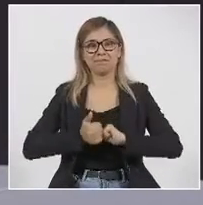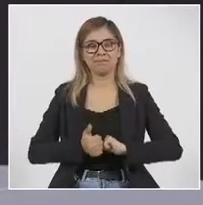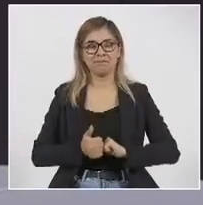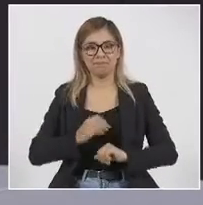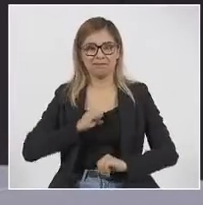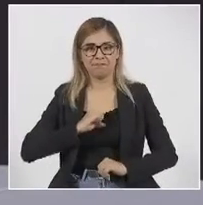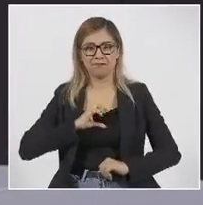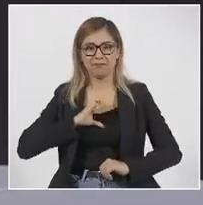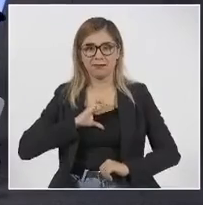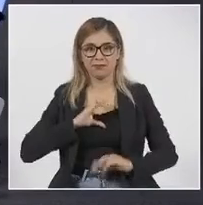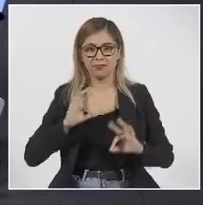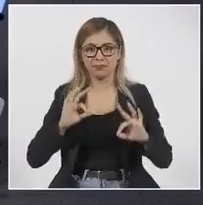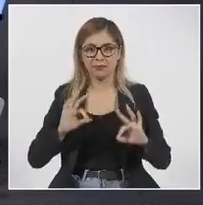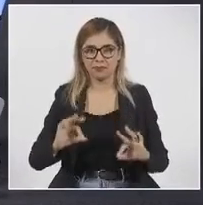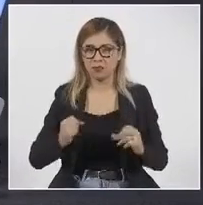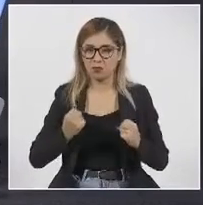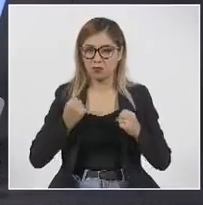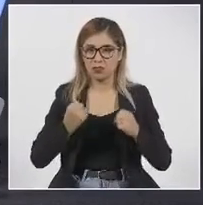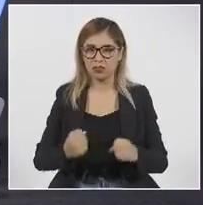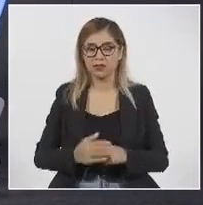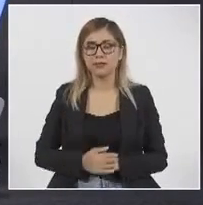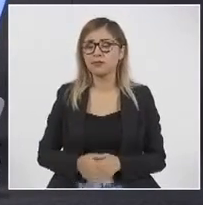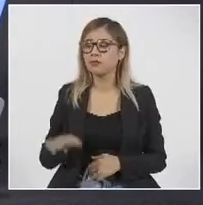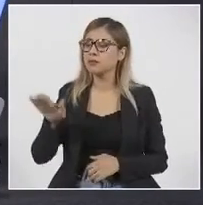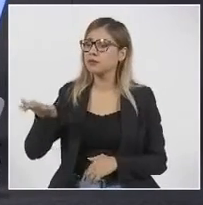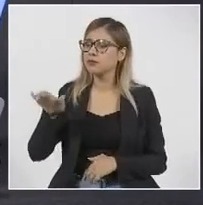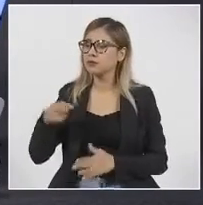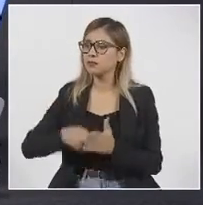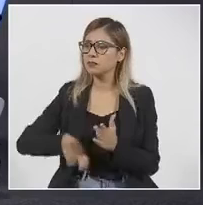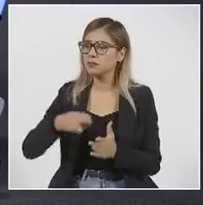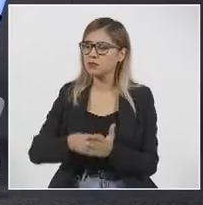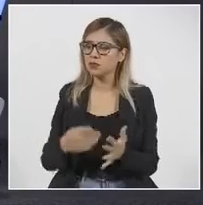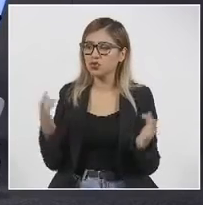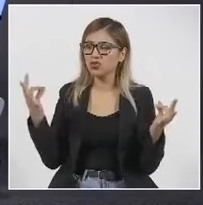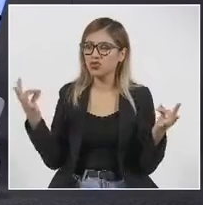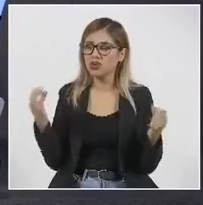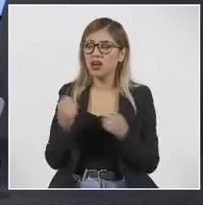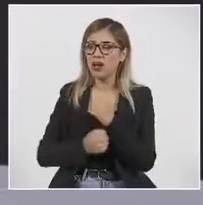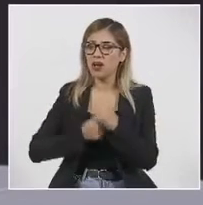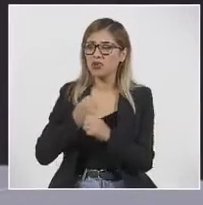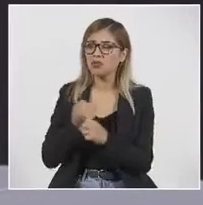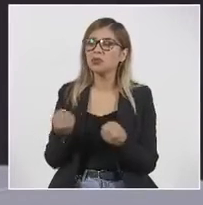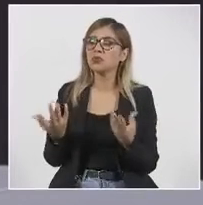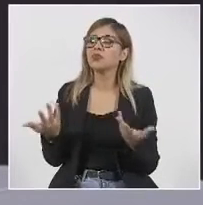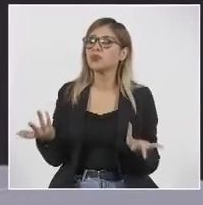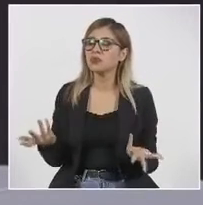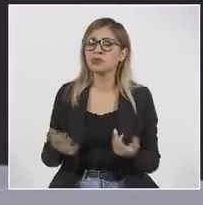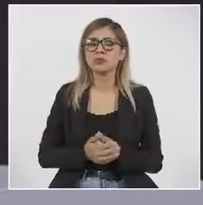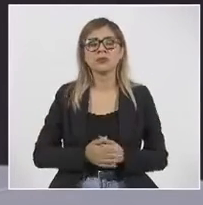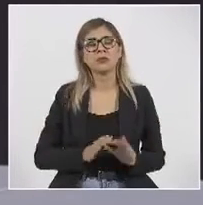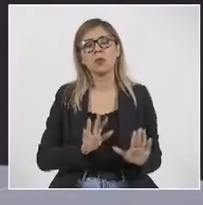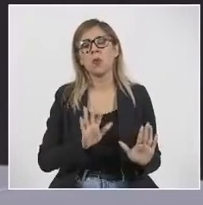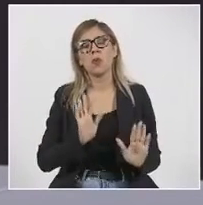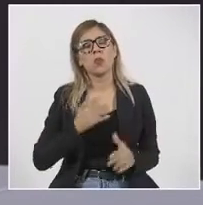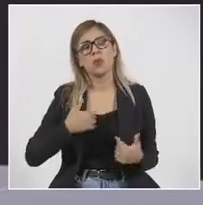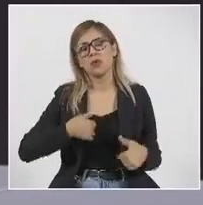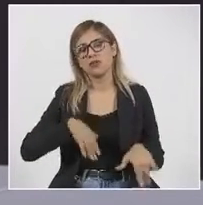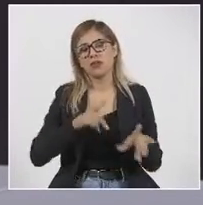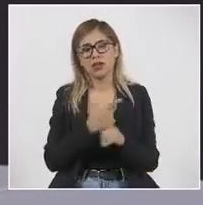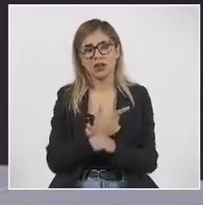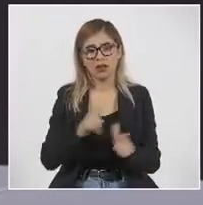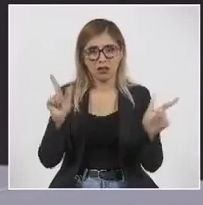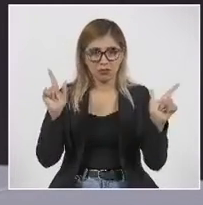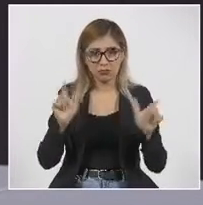optimiza. ¿La práctica del yoga va para cualquier edad? Para cualquier edad, inclusive en Casa Yoga tenemos una